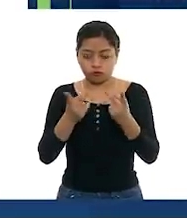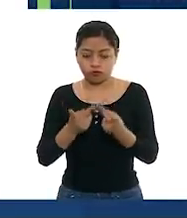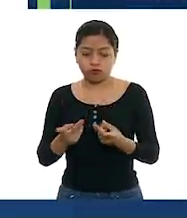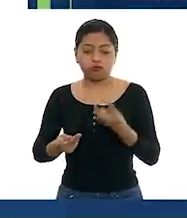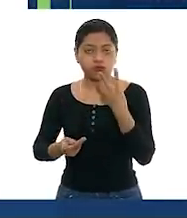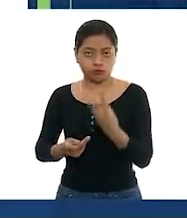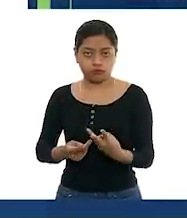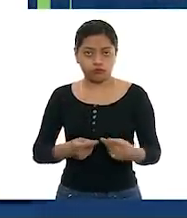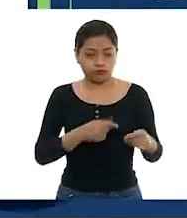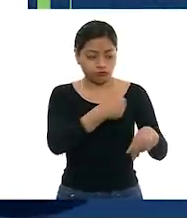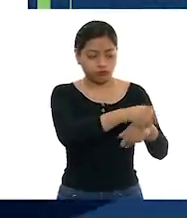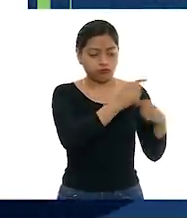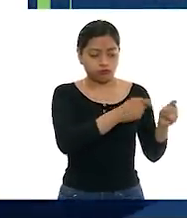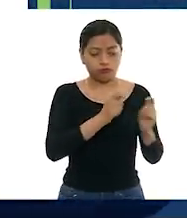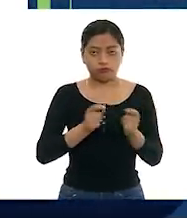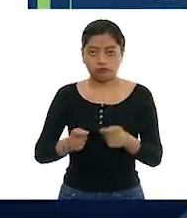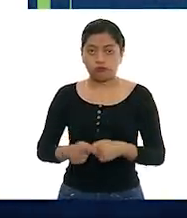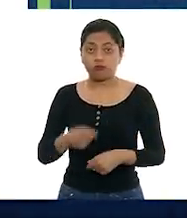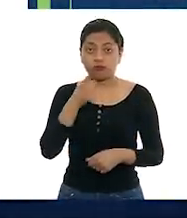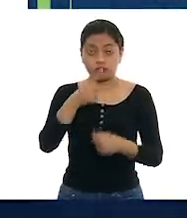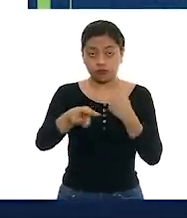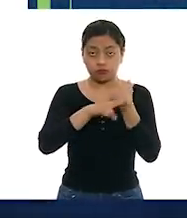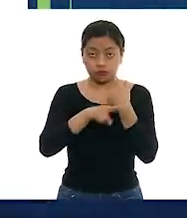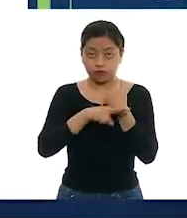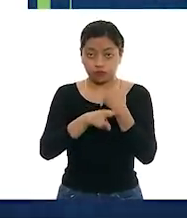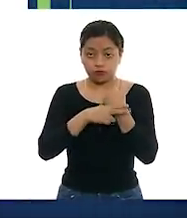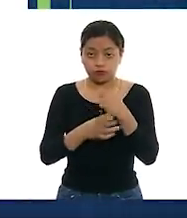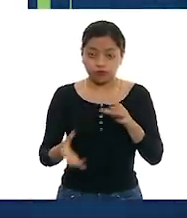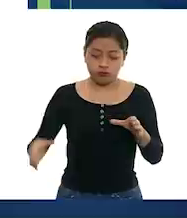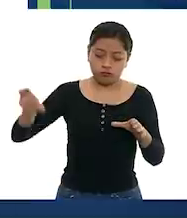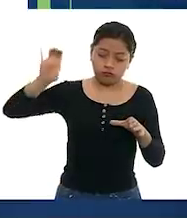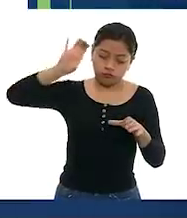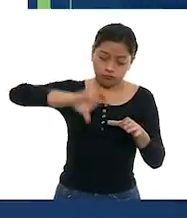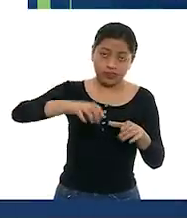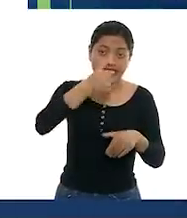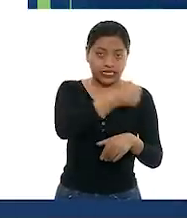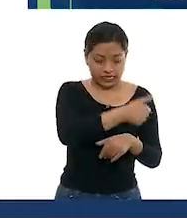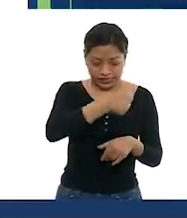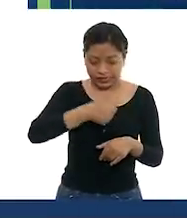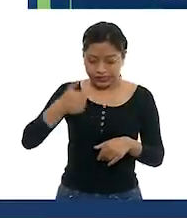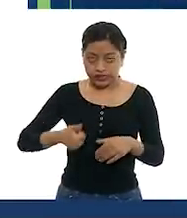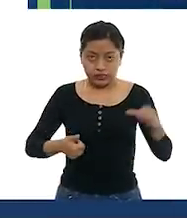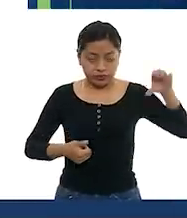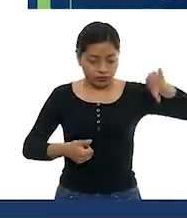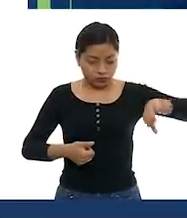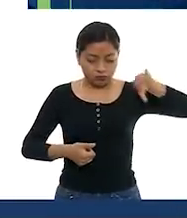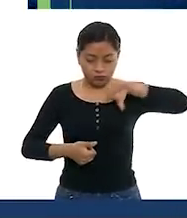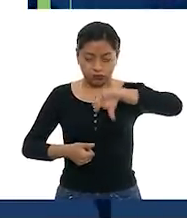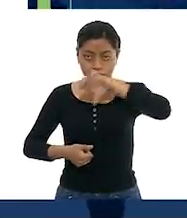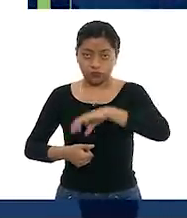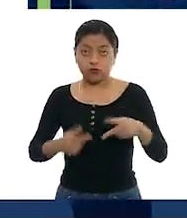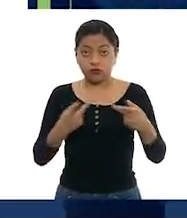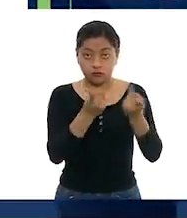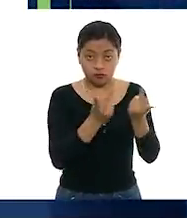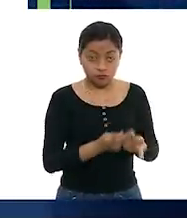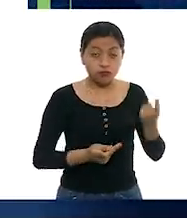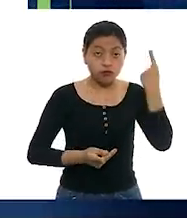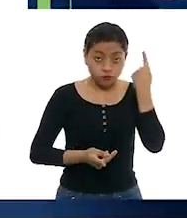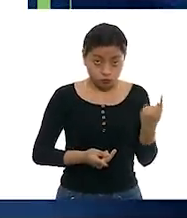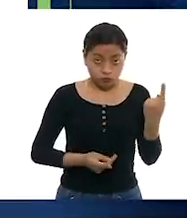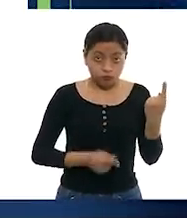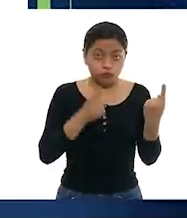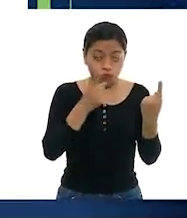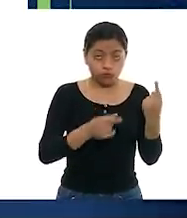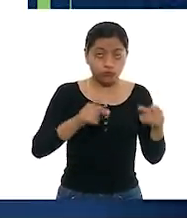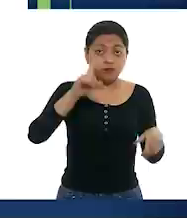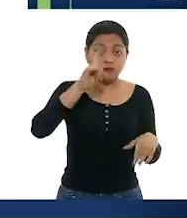3. Vamos a colocar un vaso pequeño invertido en cada uno. Al plato 1 le vamos a agregar